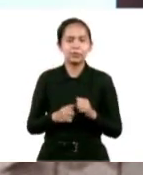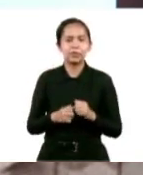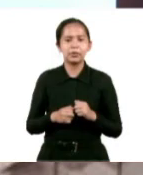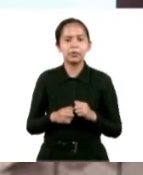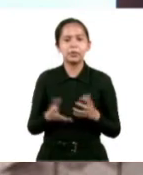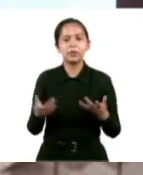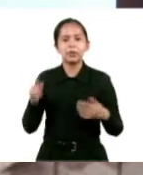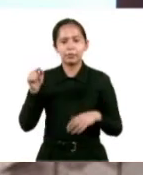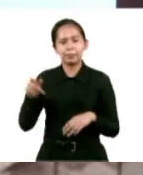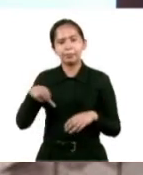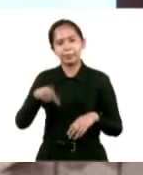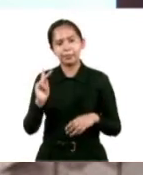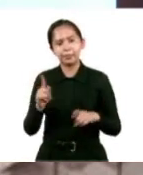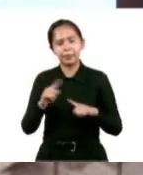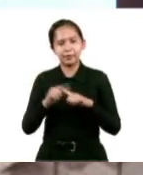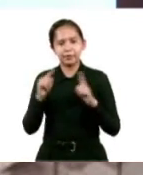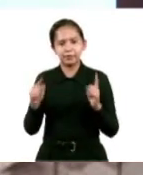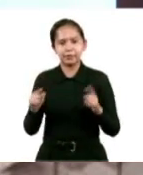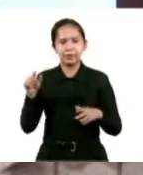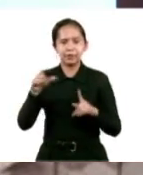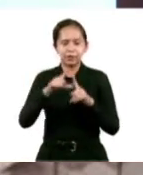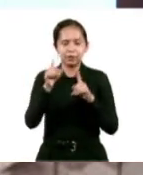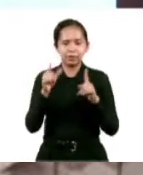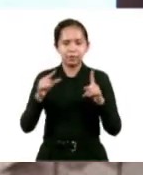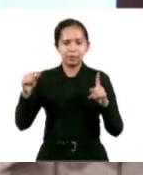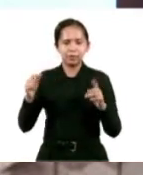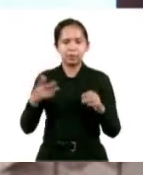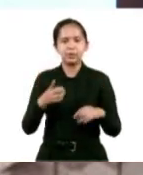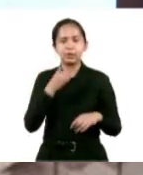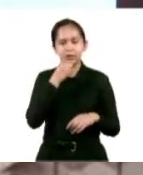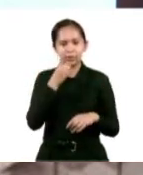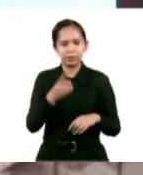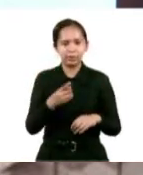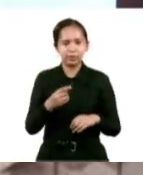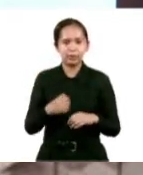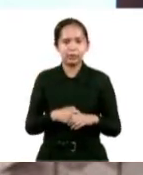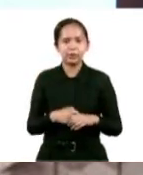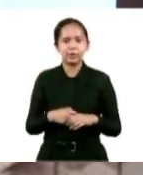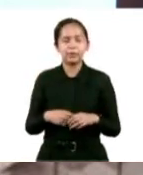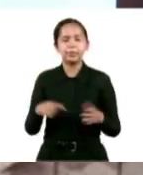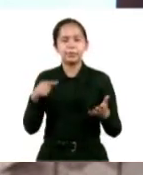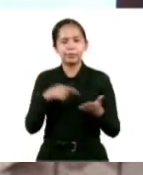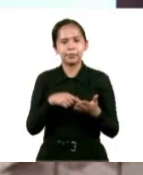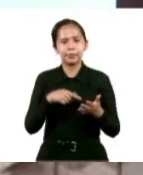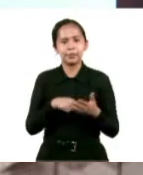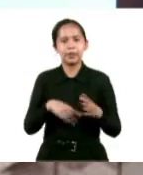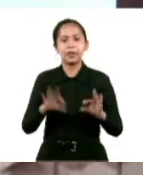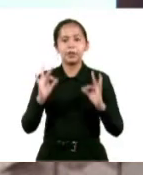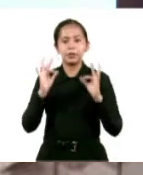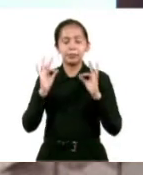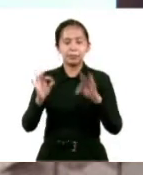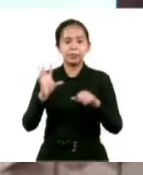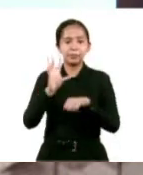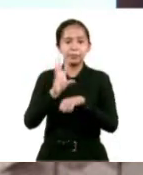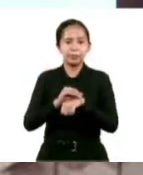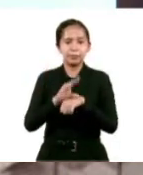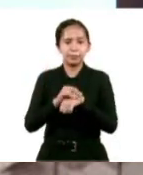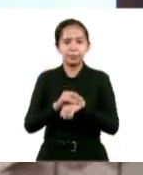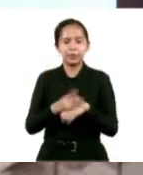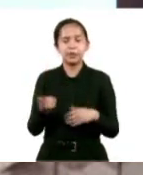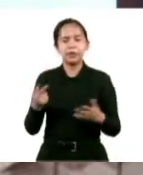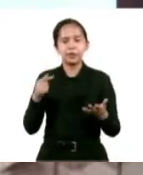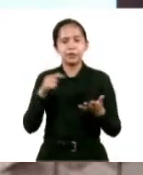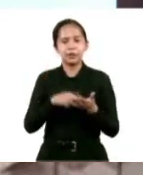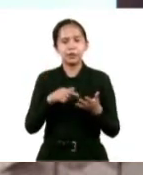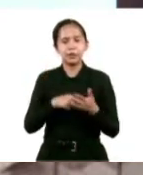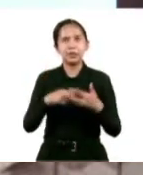del Distrito Federal tiene una deflexión permisible para un claro de la magnitud donde